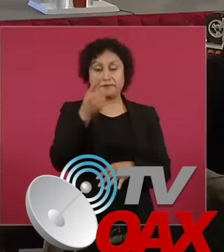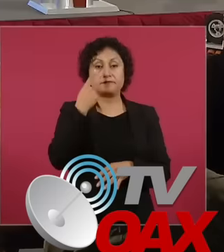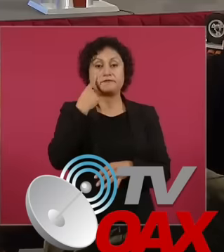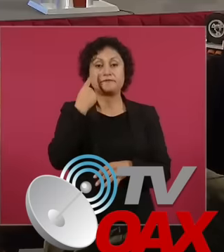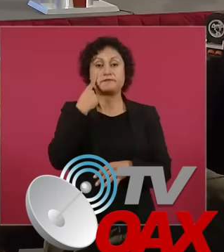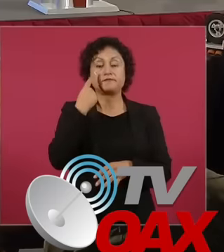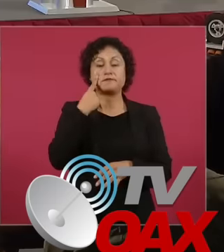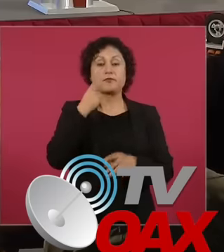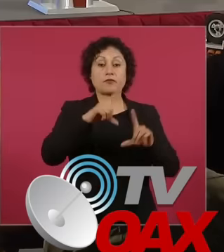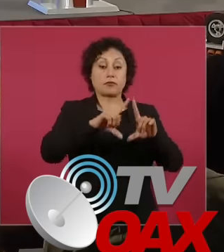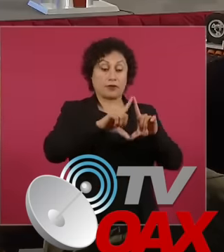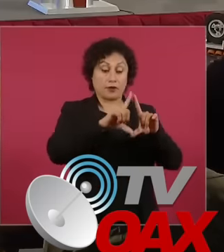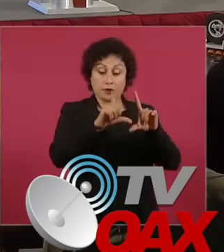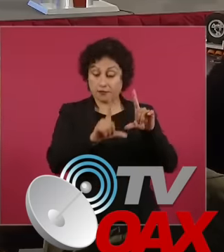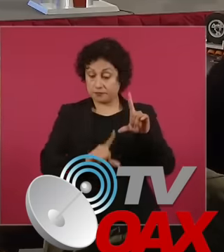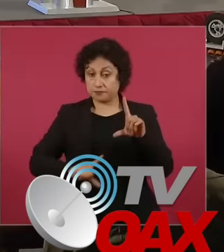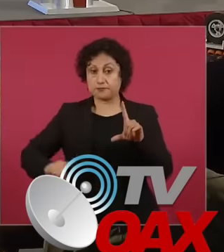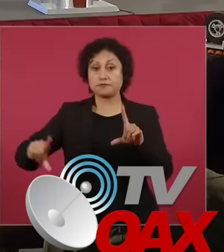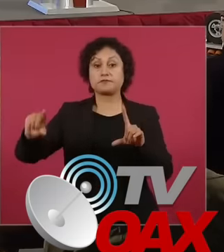crecimiento nacional